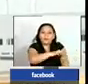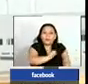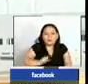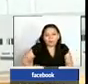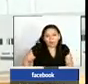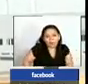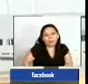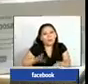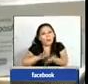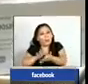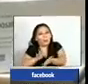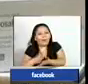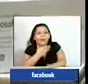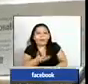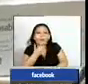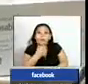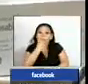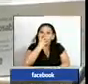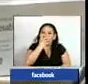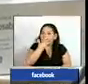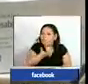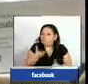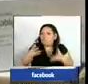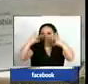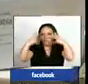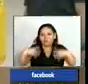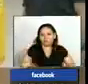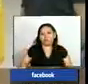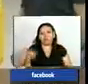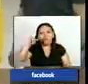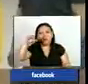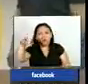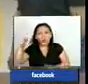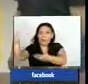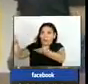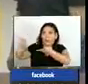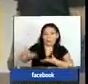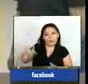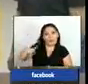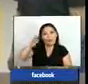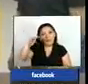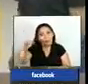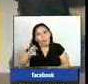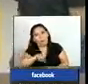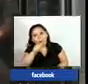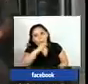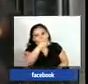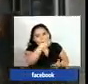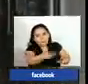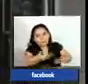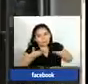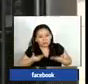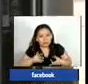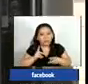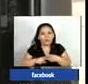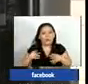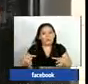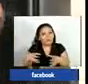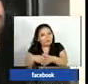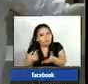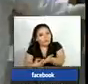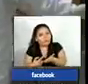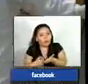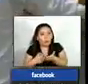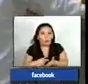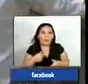adquisición de insumos médicos del Seguro Social, donaciones nacionales e internacionales, la mesa de crisis, los beneficios económicos a